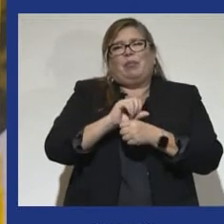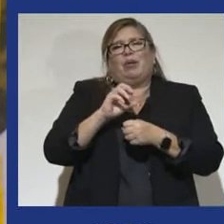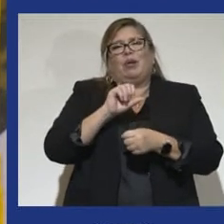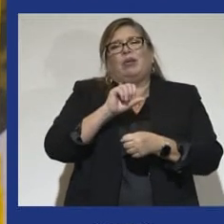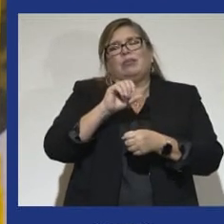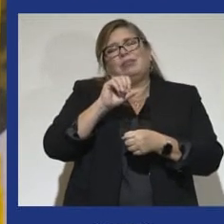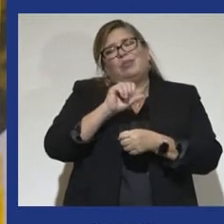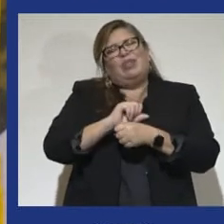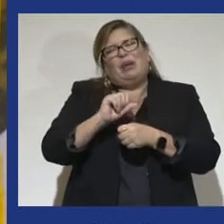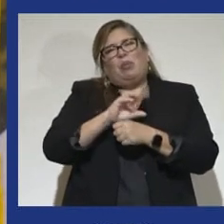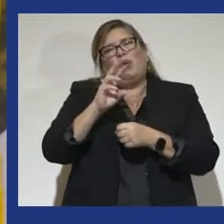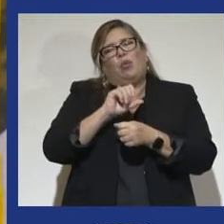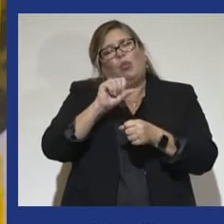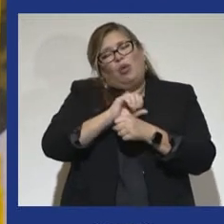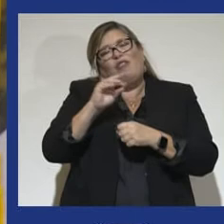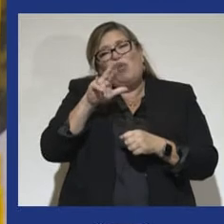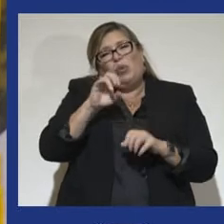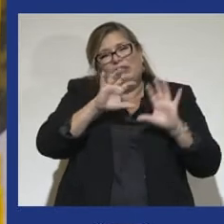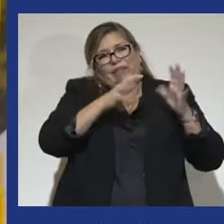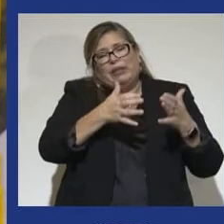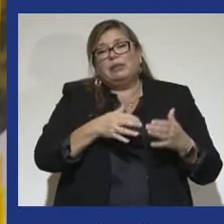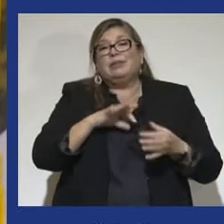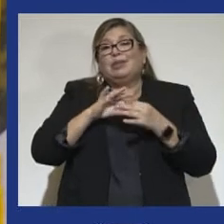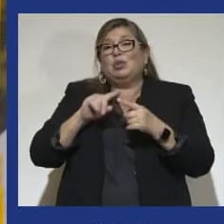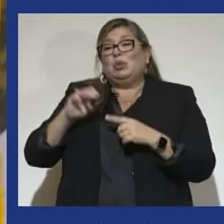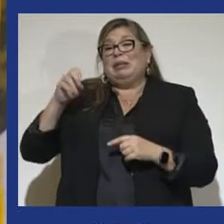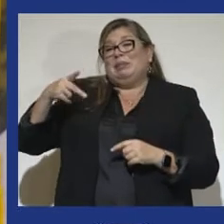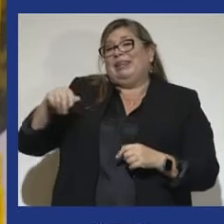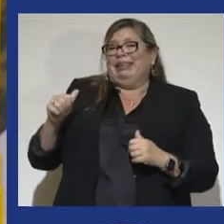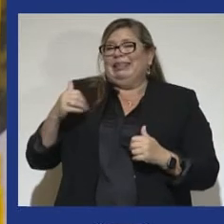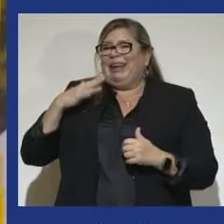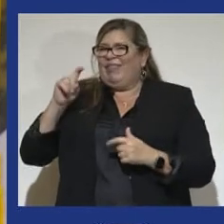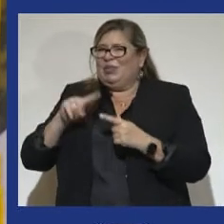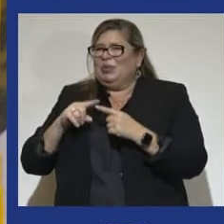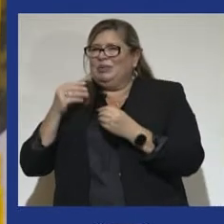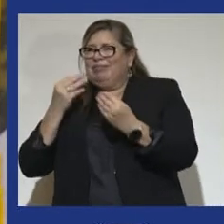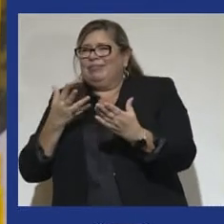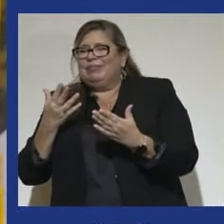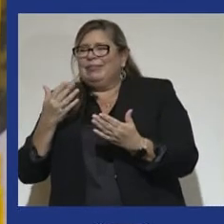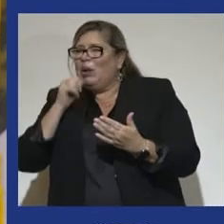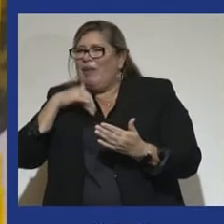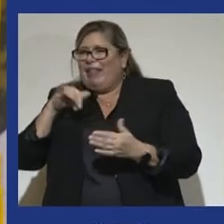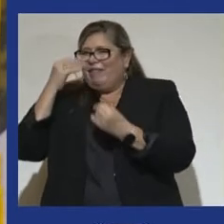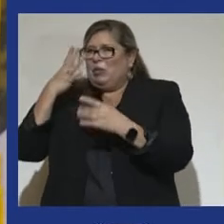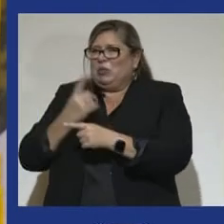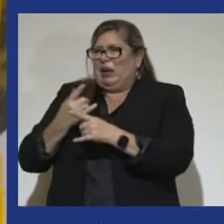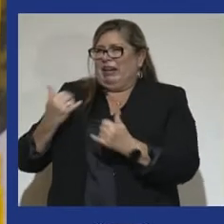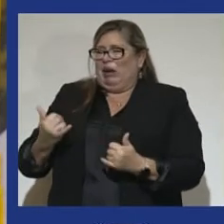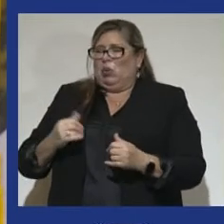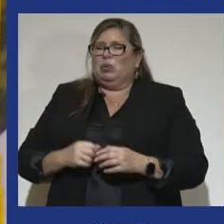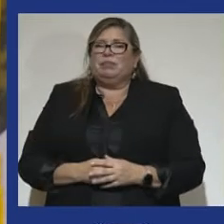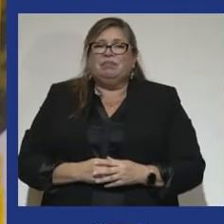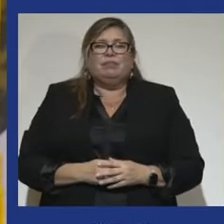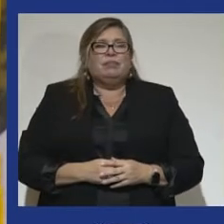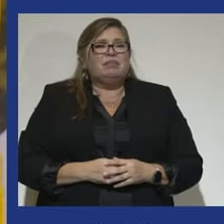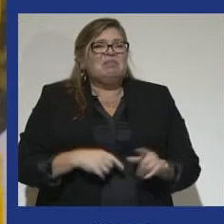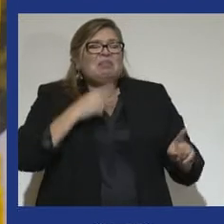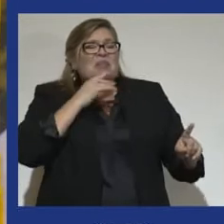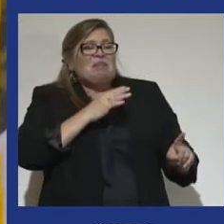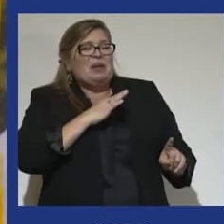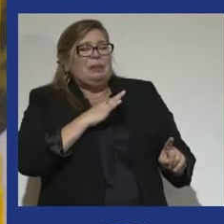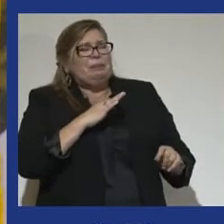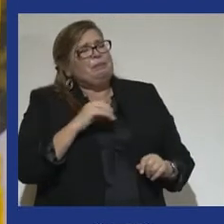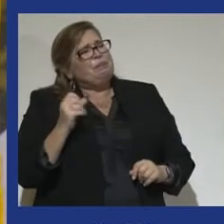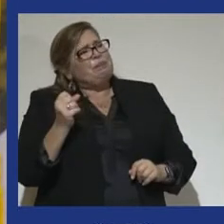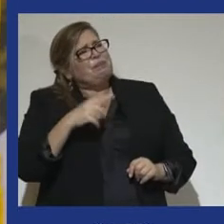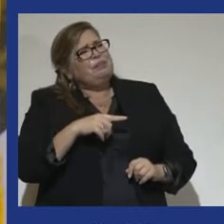de la pieza de trabajo y labor lo siento que no tenga esa respuesta para ustedes sí está bien